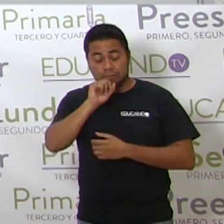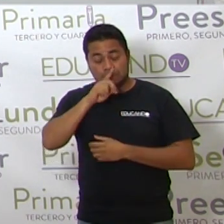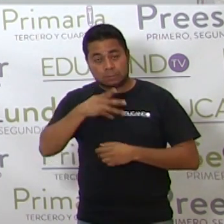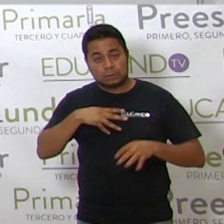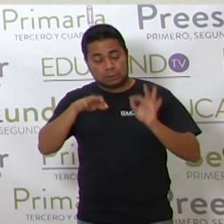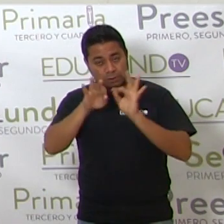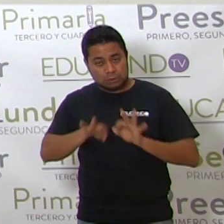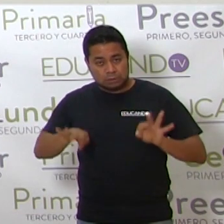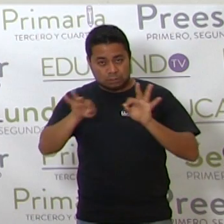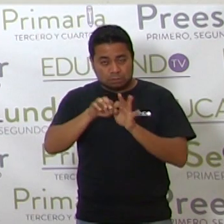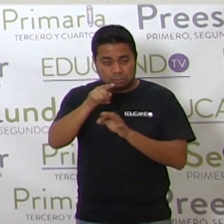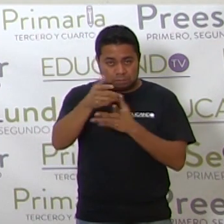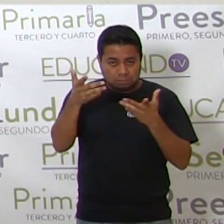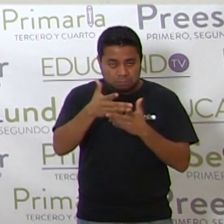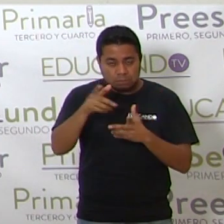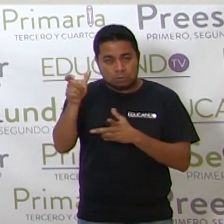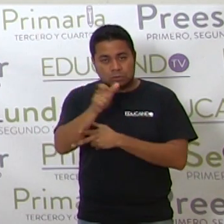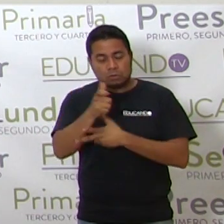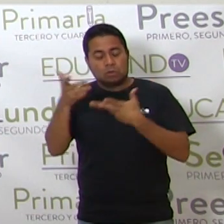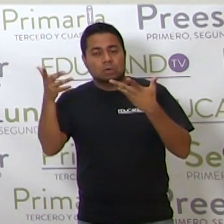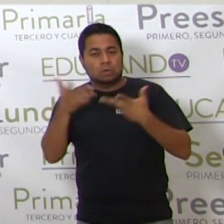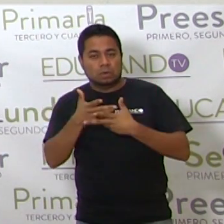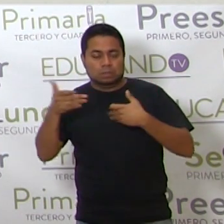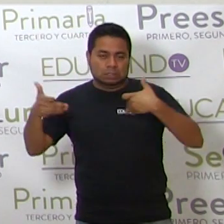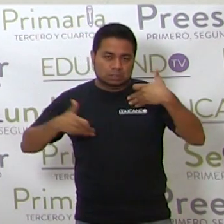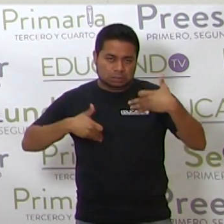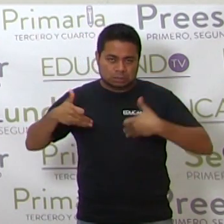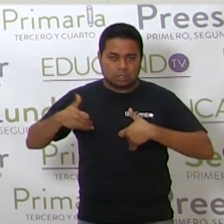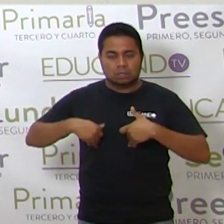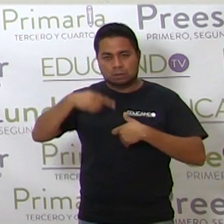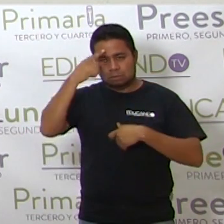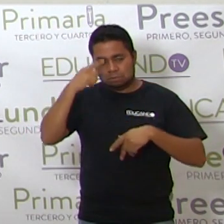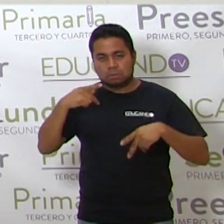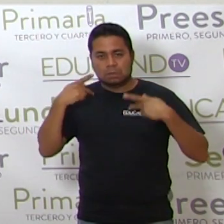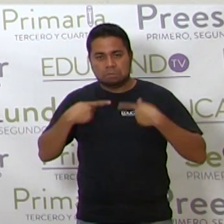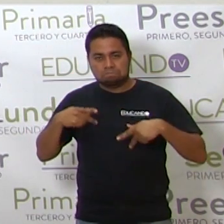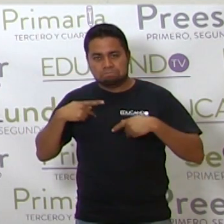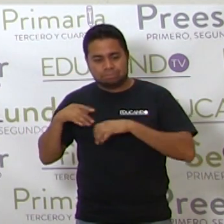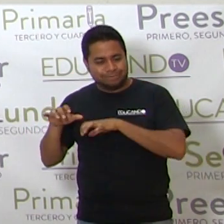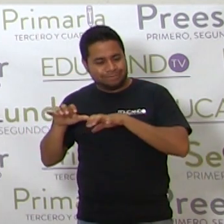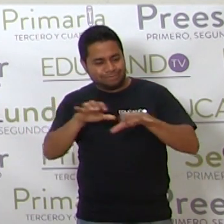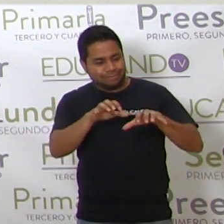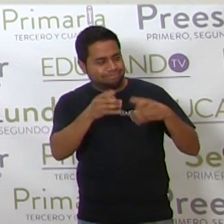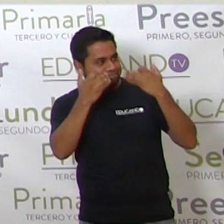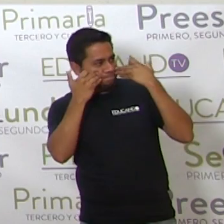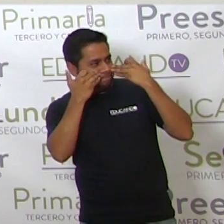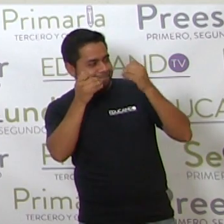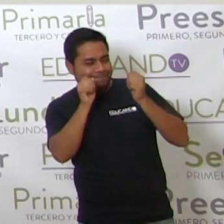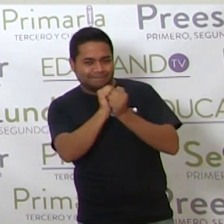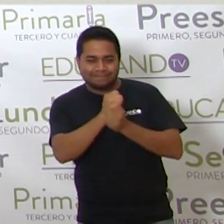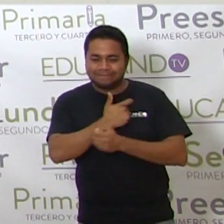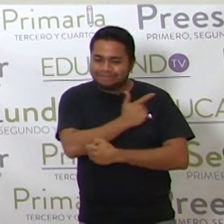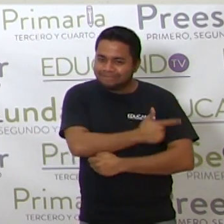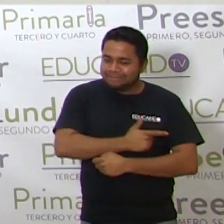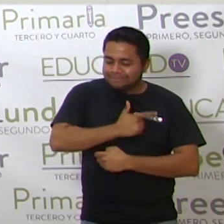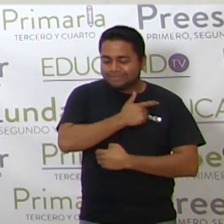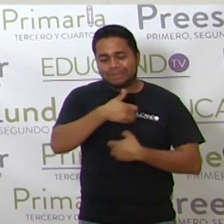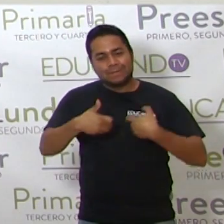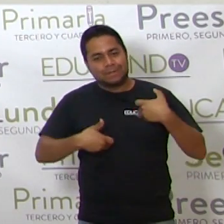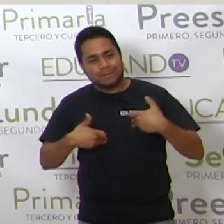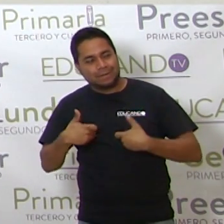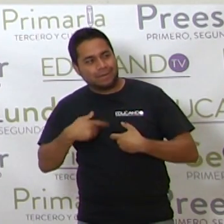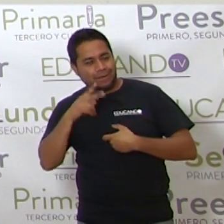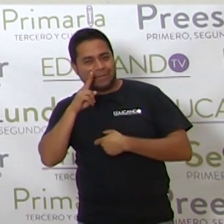tú lo realices cuando hagas obras de teatro para que la gente asista y pueda ver con gusto dicha obra de teatro